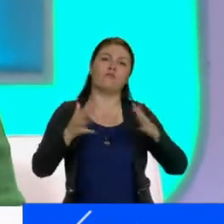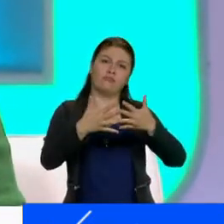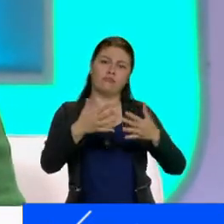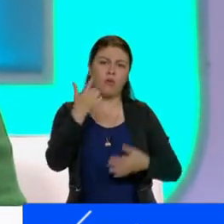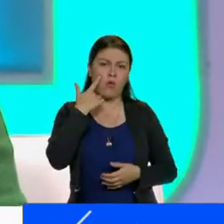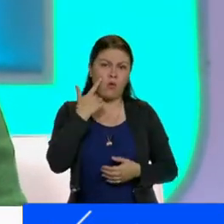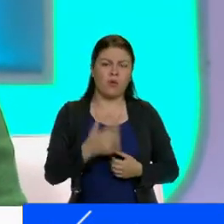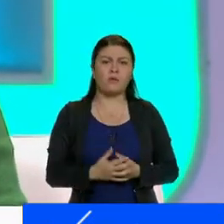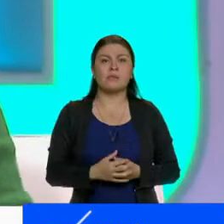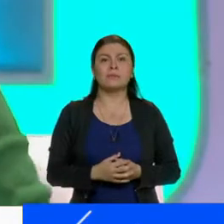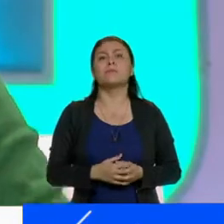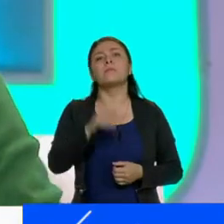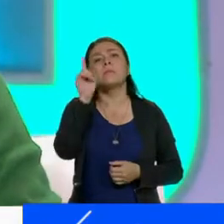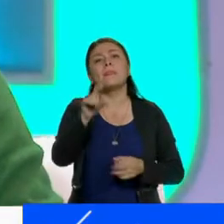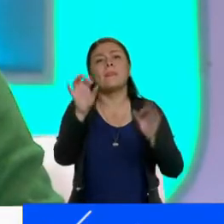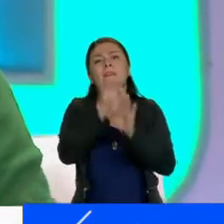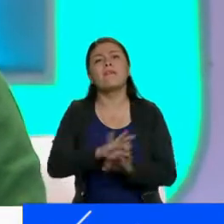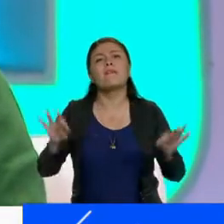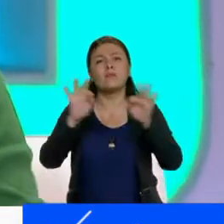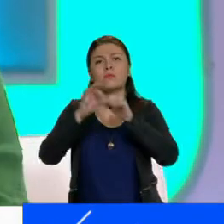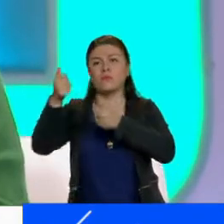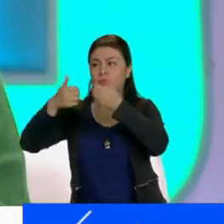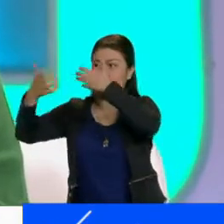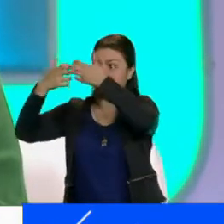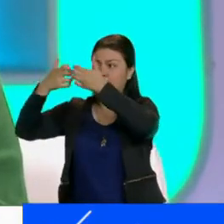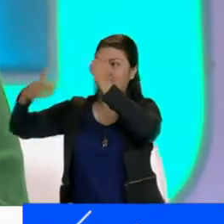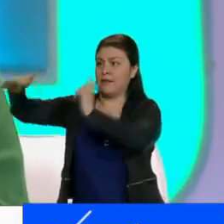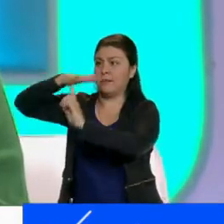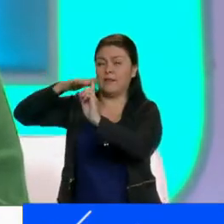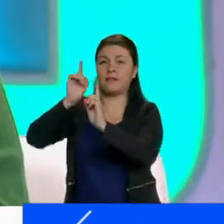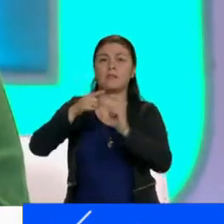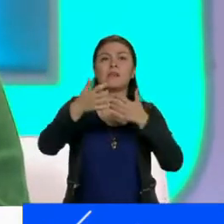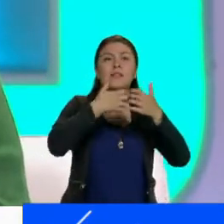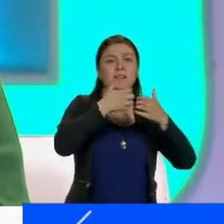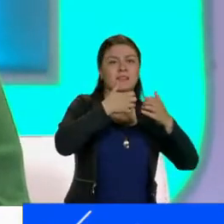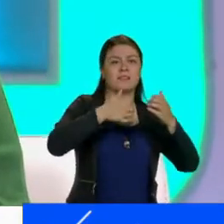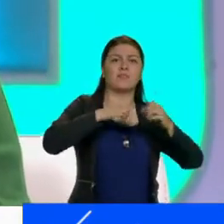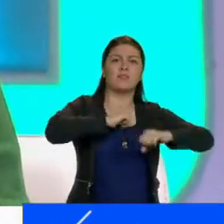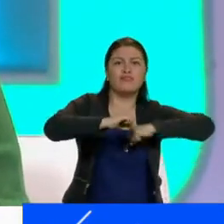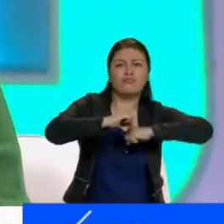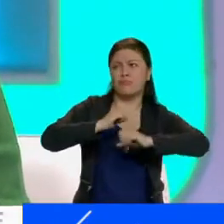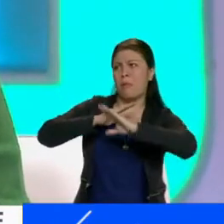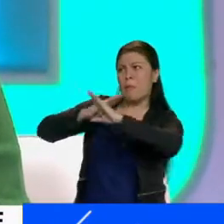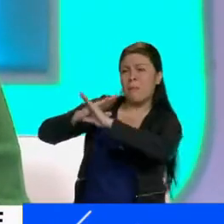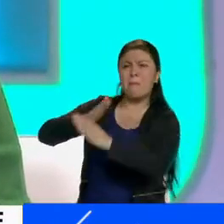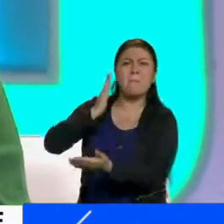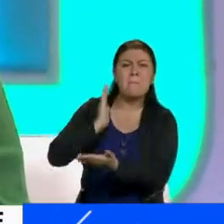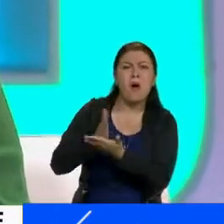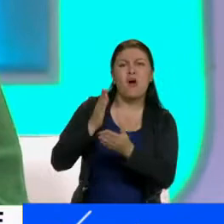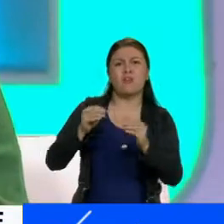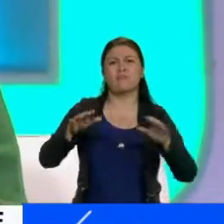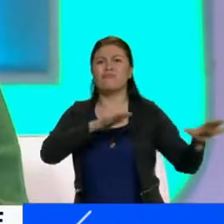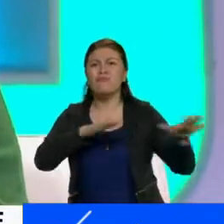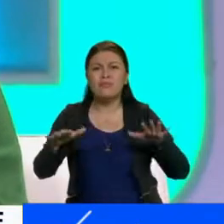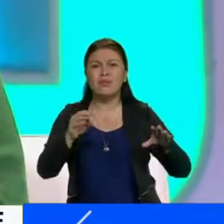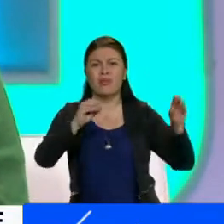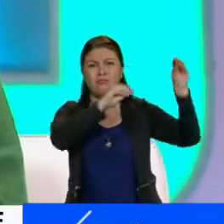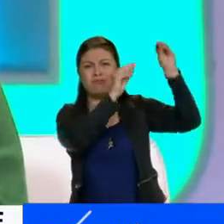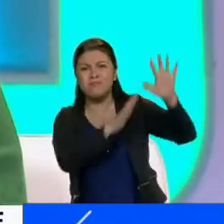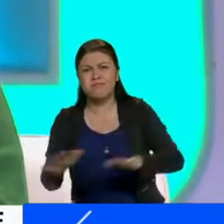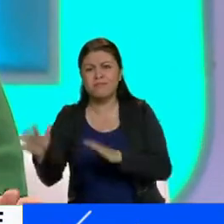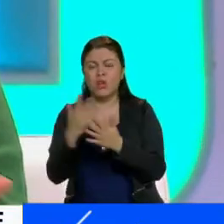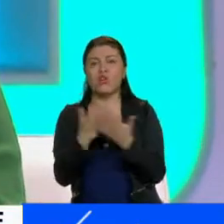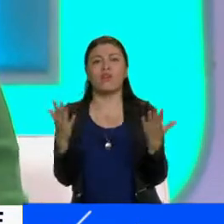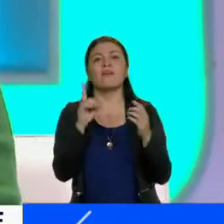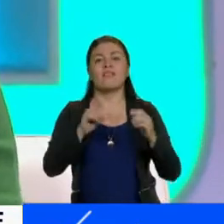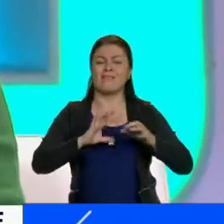es muy importante acercar el sistema ambiental con el sistema de gestión de riesgos, y que puedan tener un trabajo muy articulado.